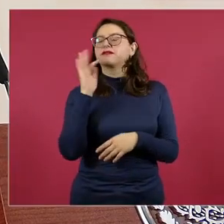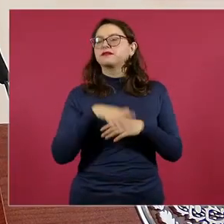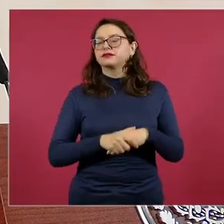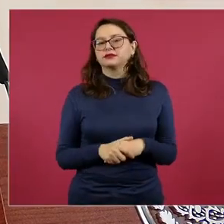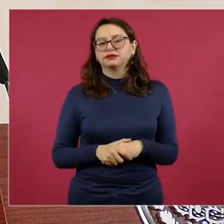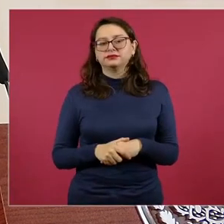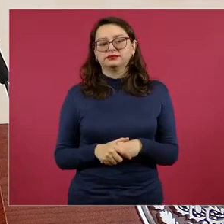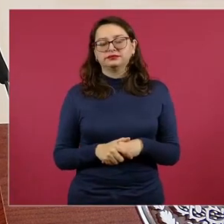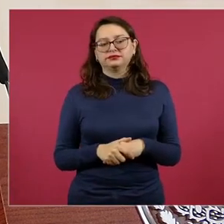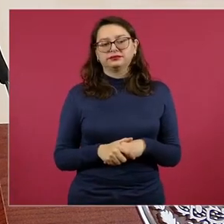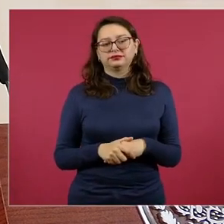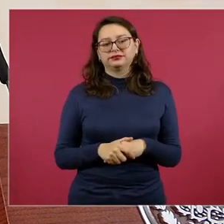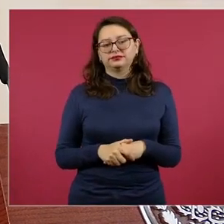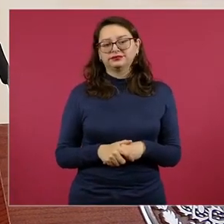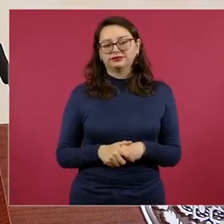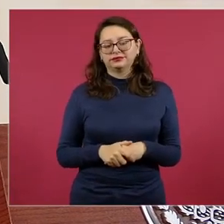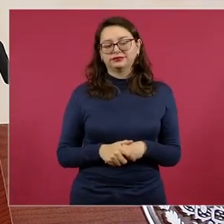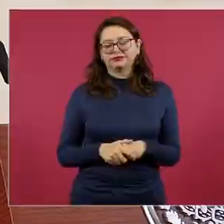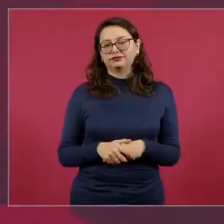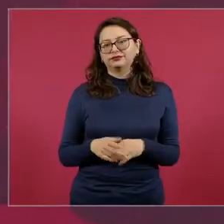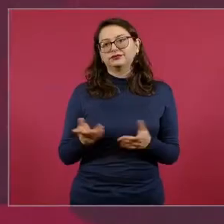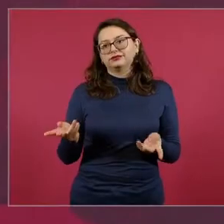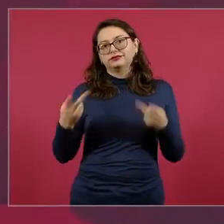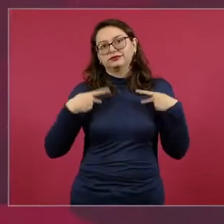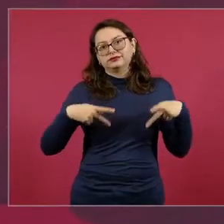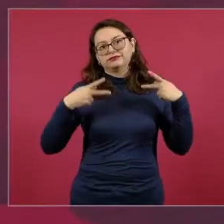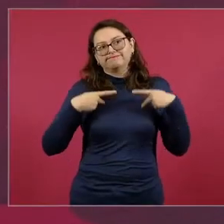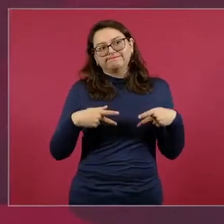facilitarles el acceso a Estados Unidos.